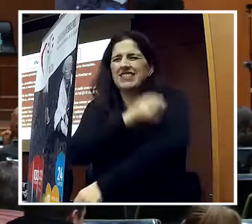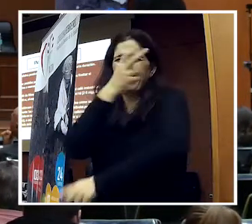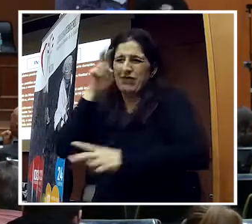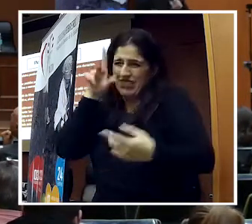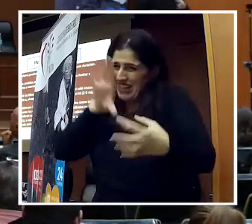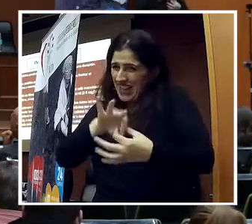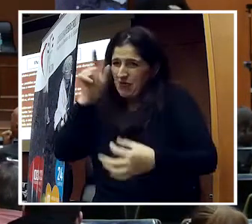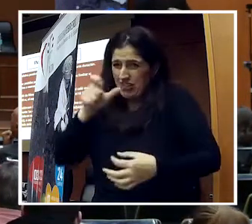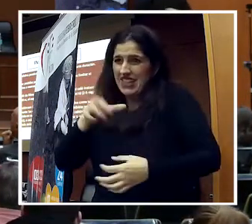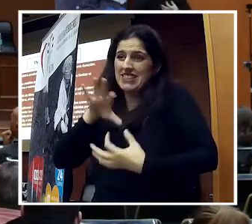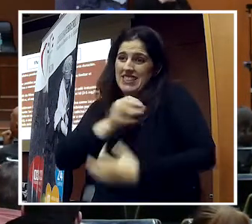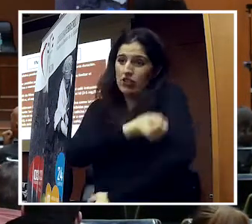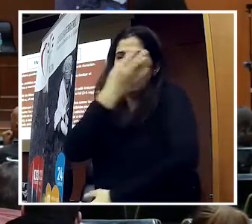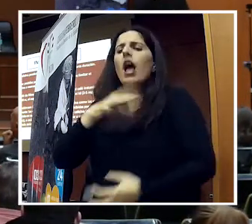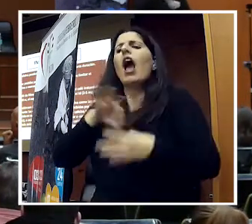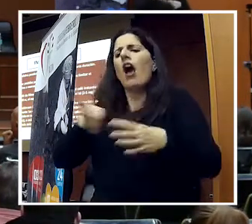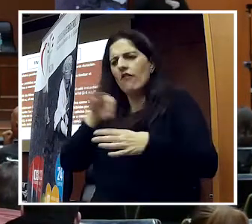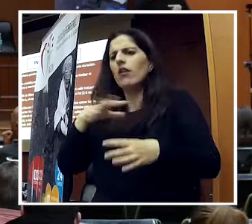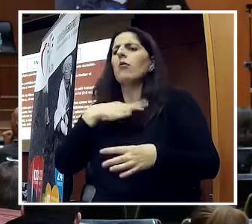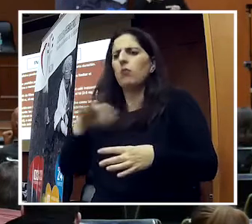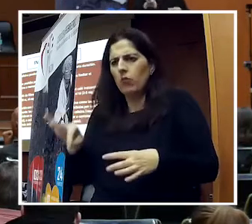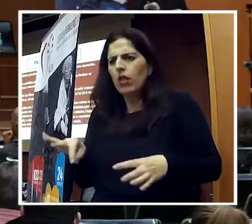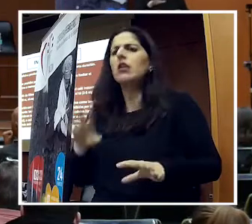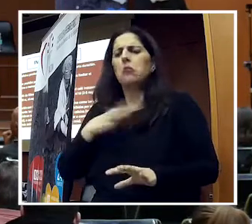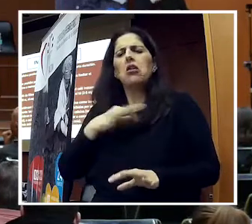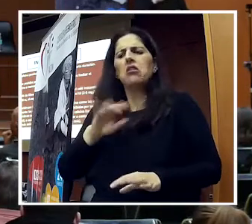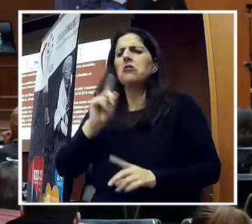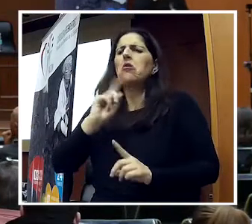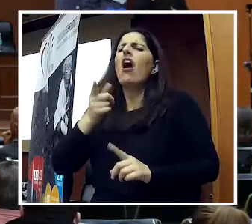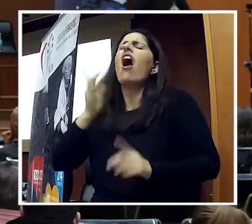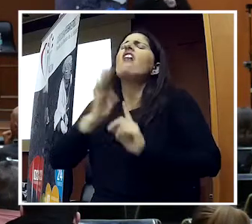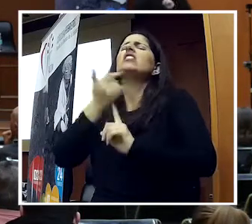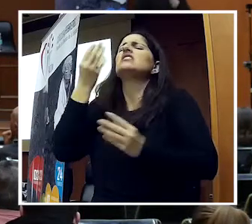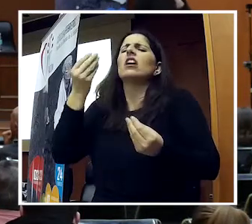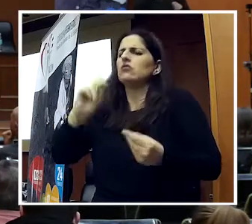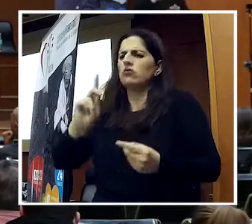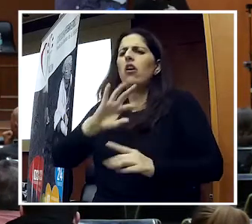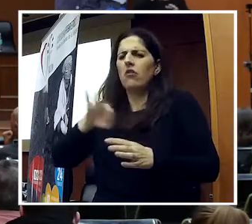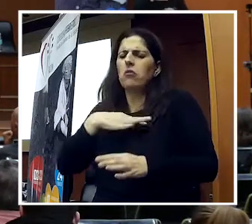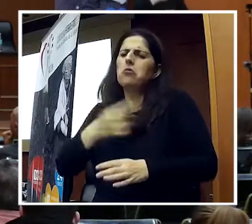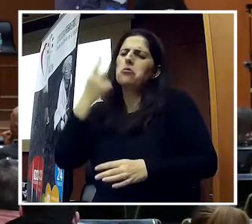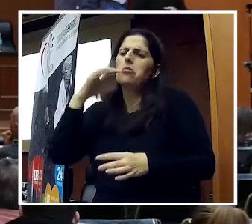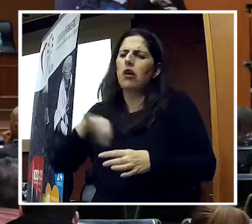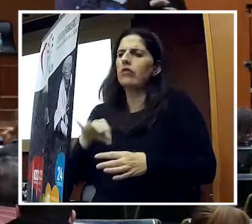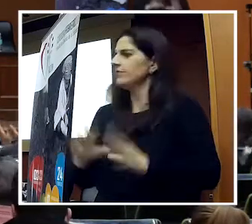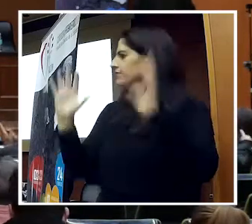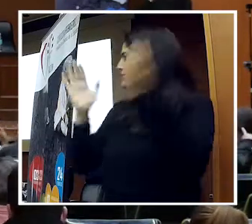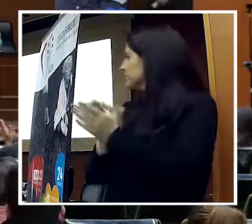día. En principio, a largo plazo, no parece que aumente la enfermedad cardiovascular. Y nada más. Muchísimas gracias.